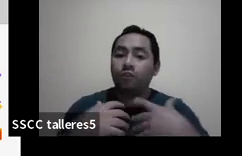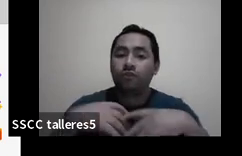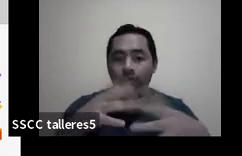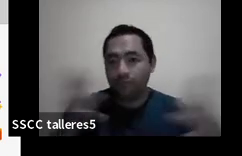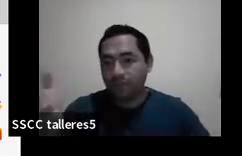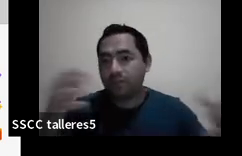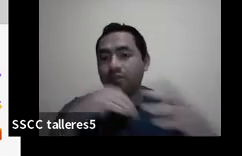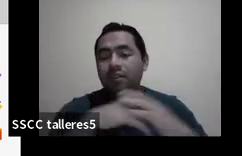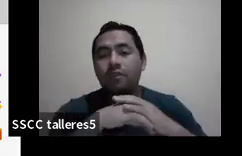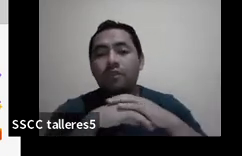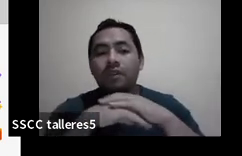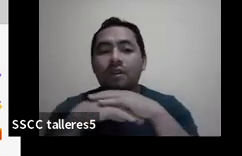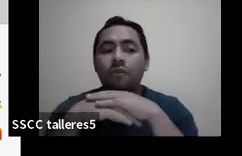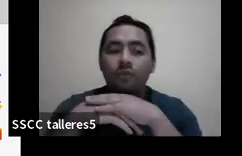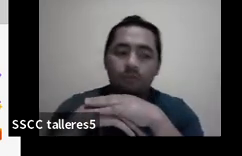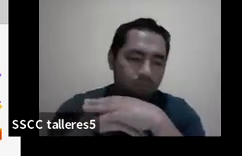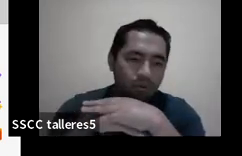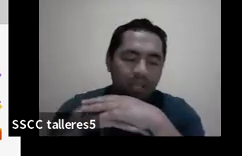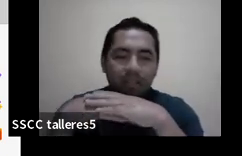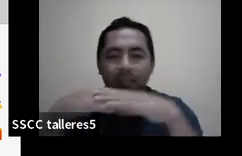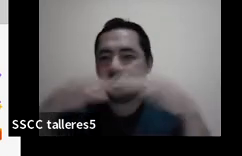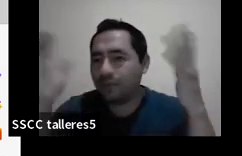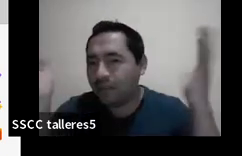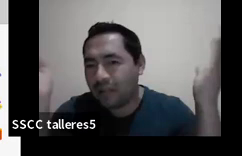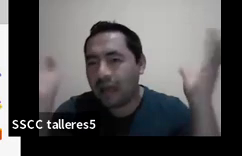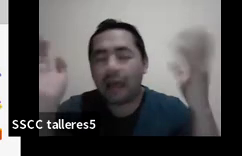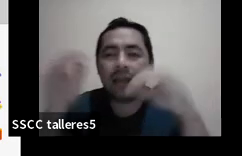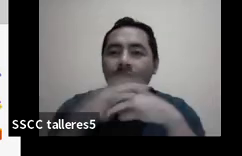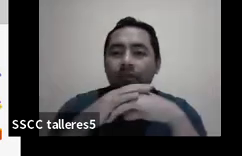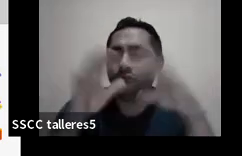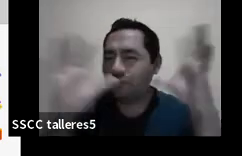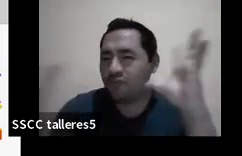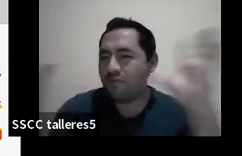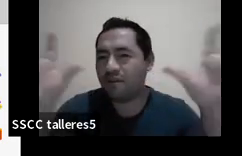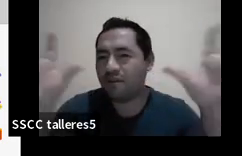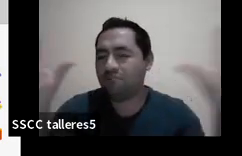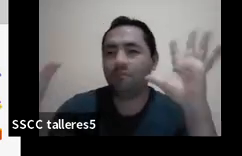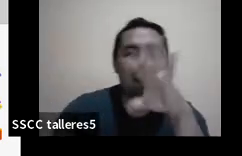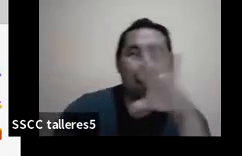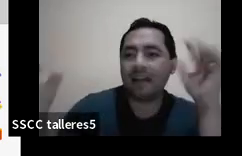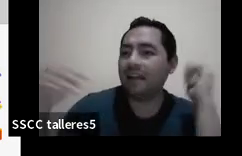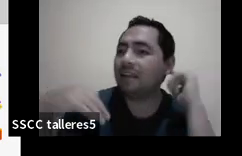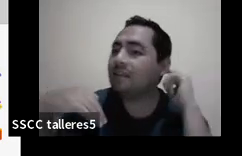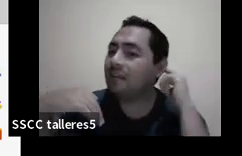Los sordos, no sé si ustedes conocen alguno, por ahí quizás han visto en la calle, ¿no? De forma lejana